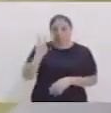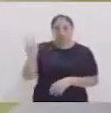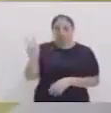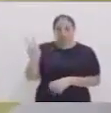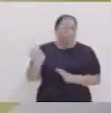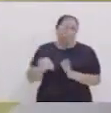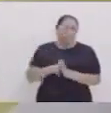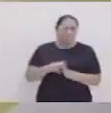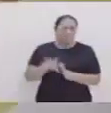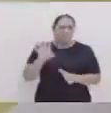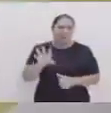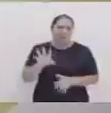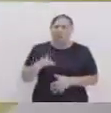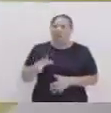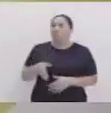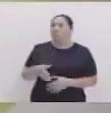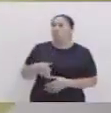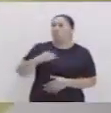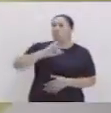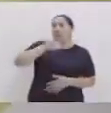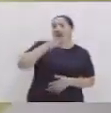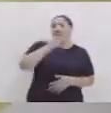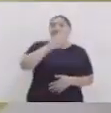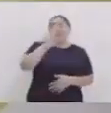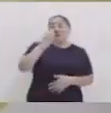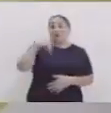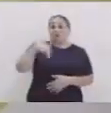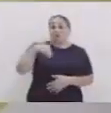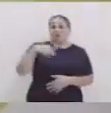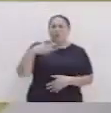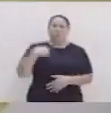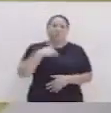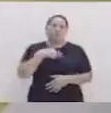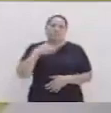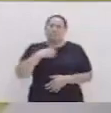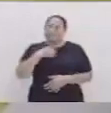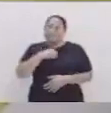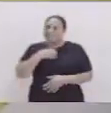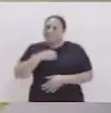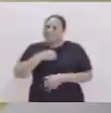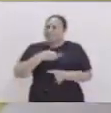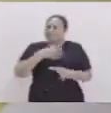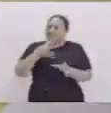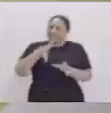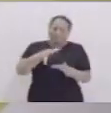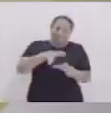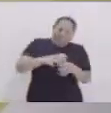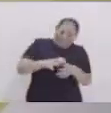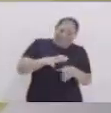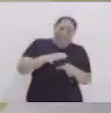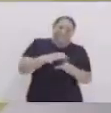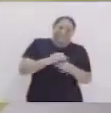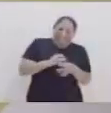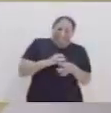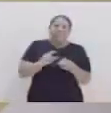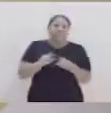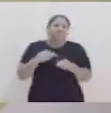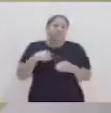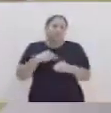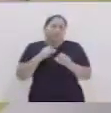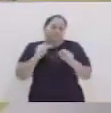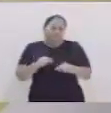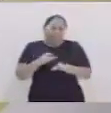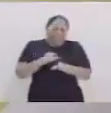atasca un jarrón y nosotros queremos abrirlo. Hay veces que nos cuesta mucho y que con determinada fuerza podemos llegar a